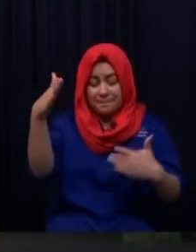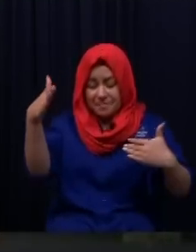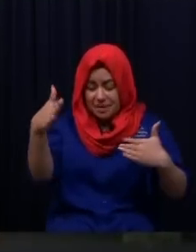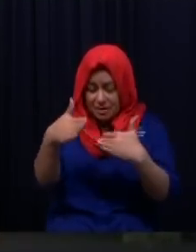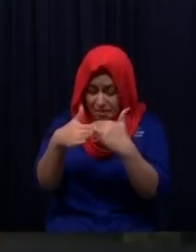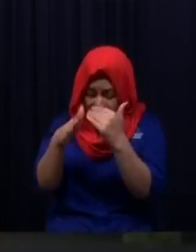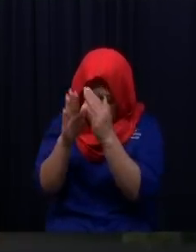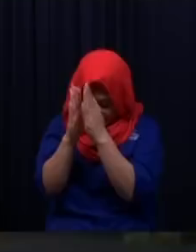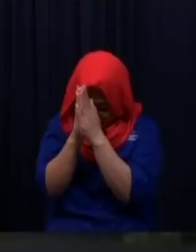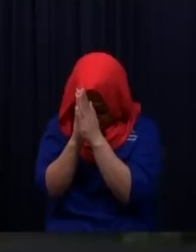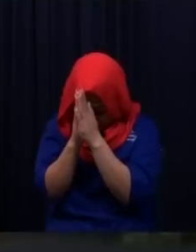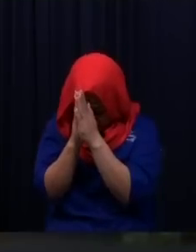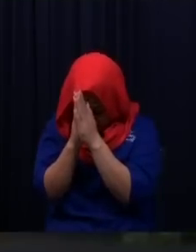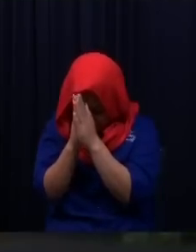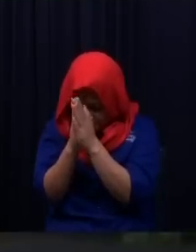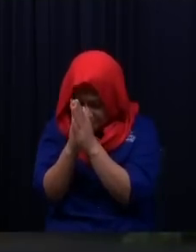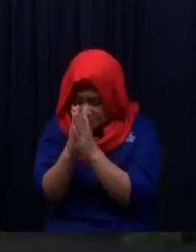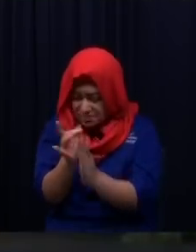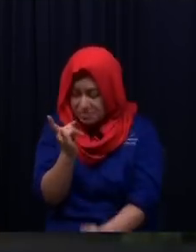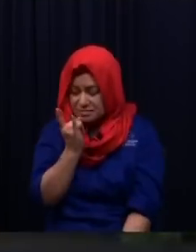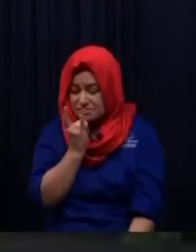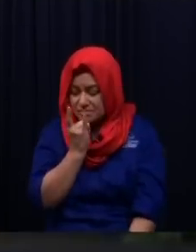pidiéndote perdón.